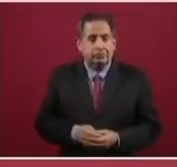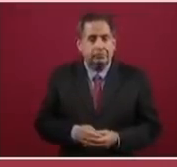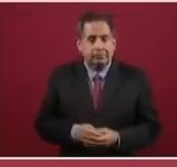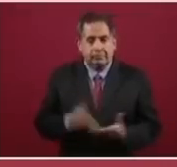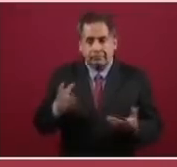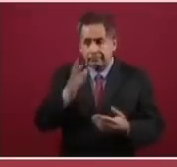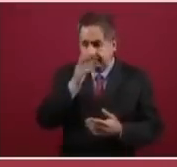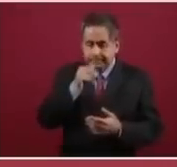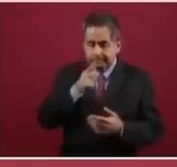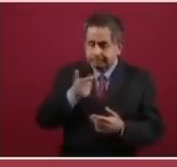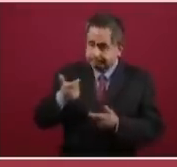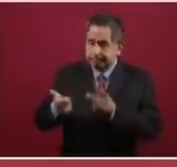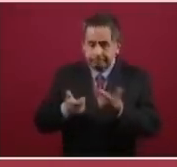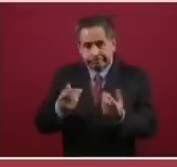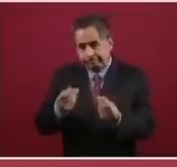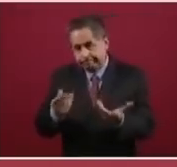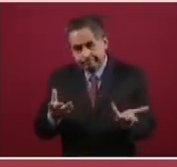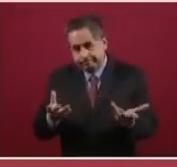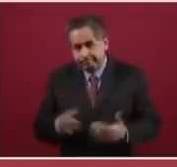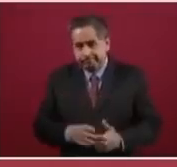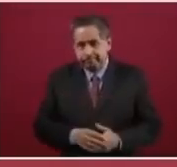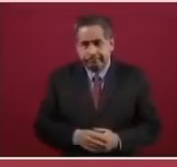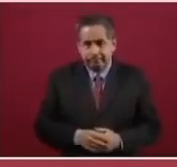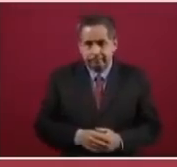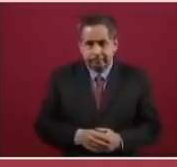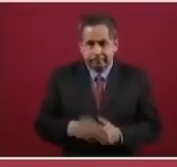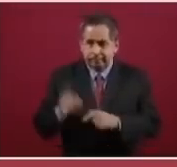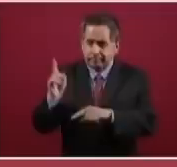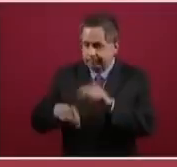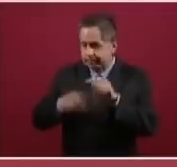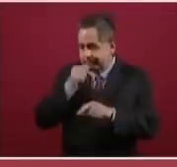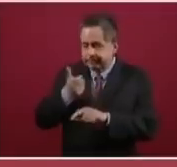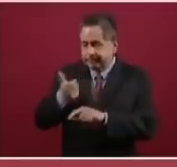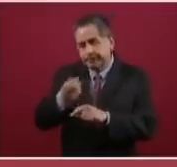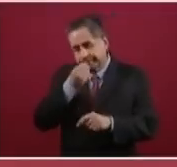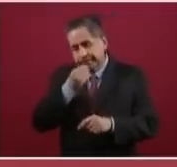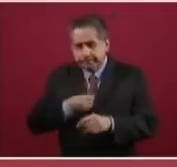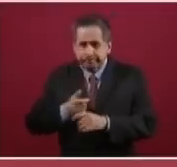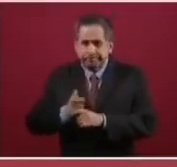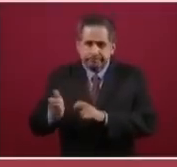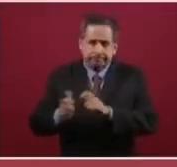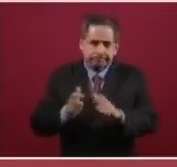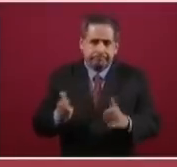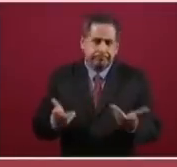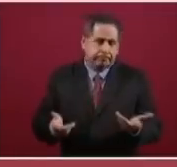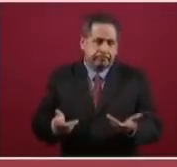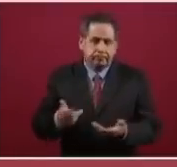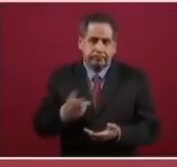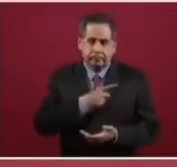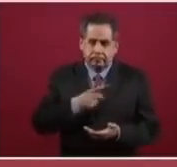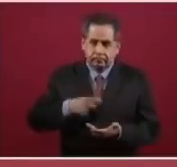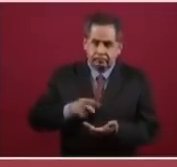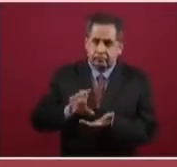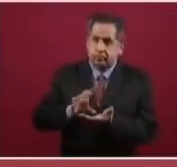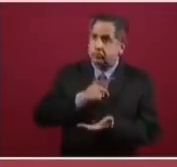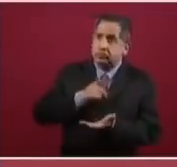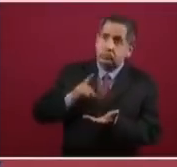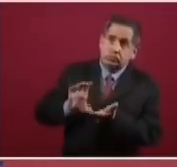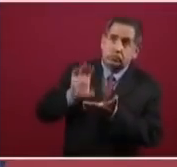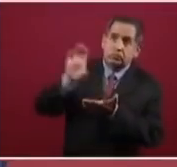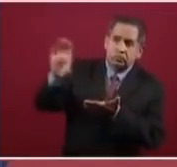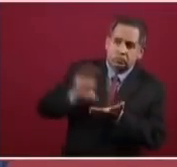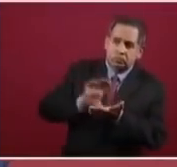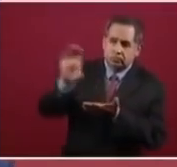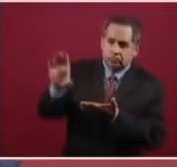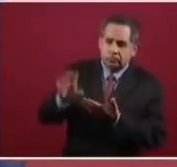no se puede de eliminar imagínense el pago de servicio de deuda